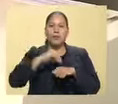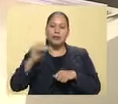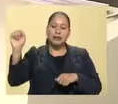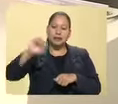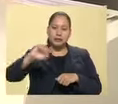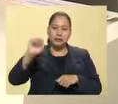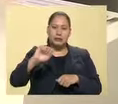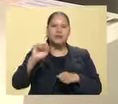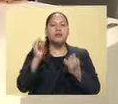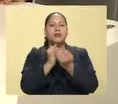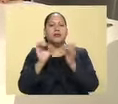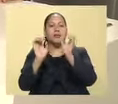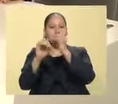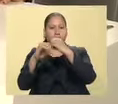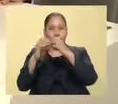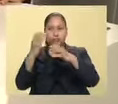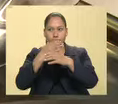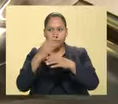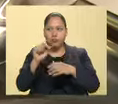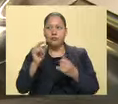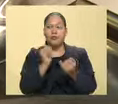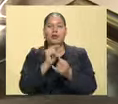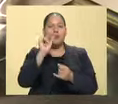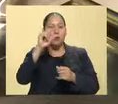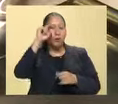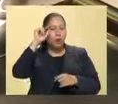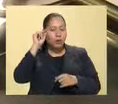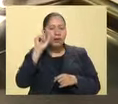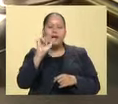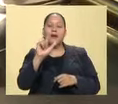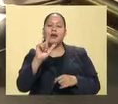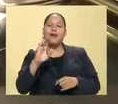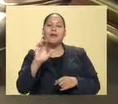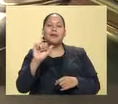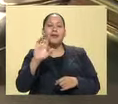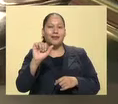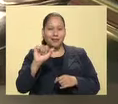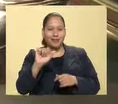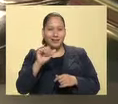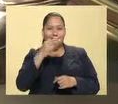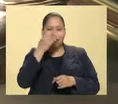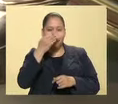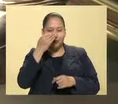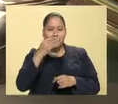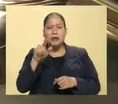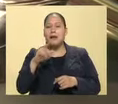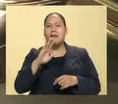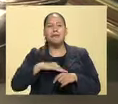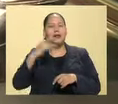ajo. Y unas hojitas de albahaca. Albahaca. Creo que es mi favorita.